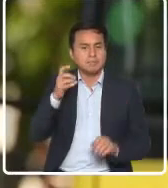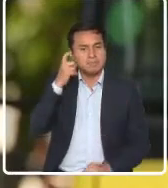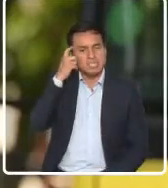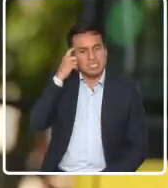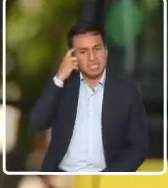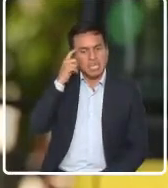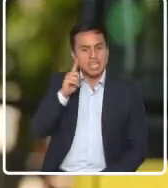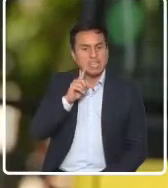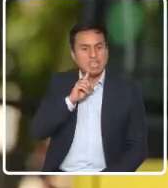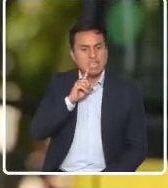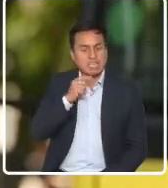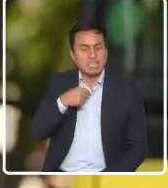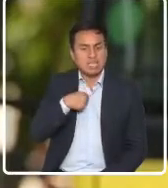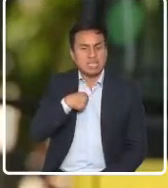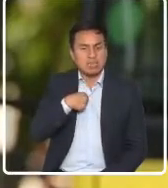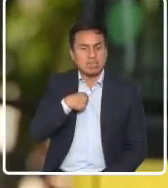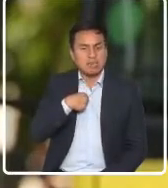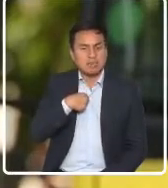tendría